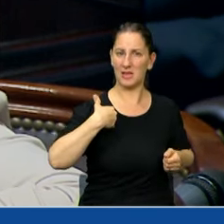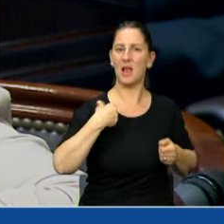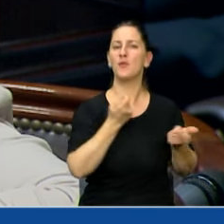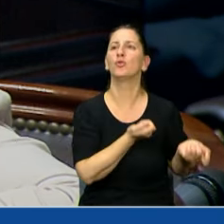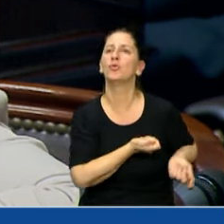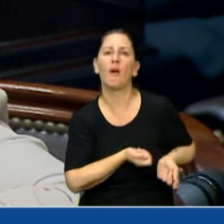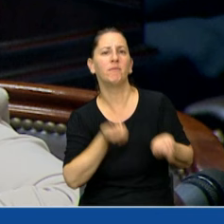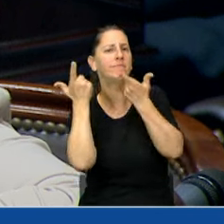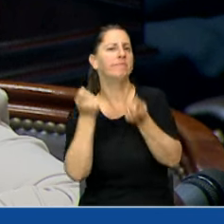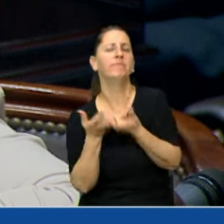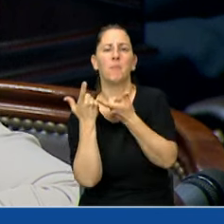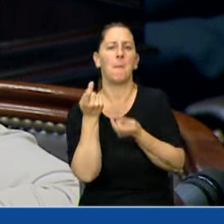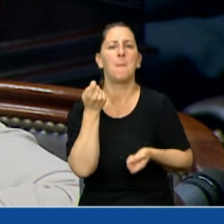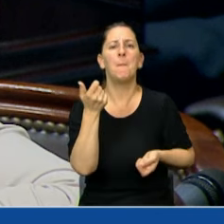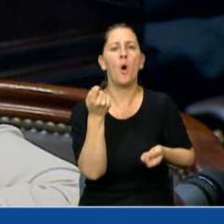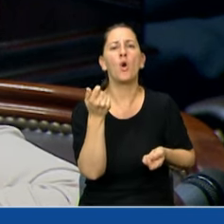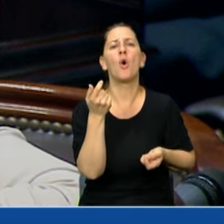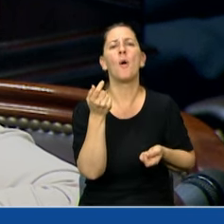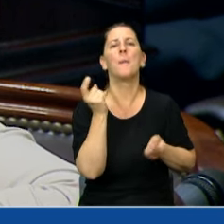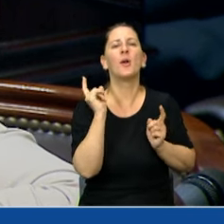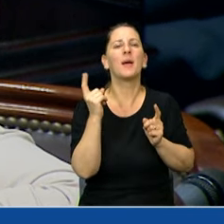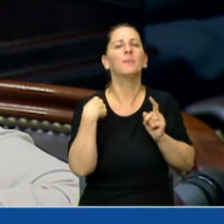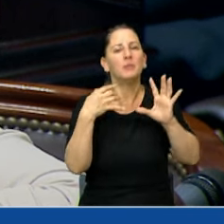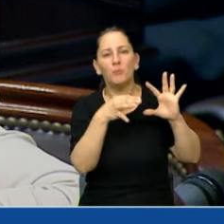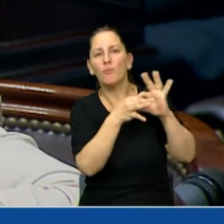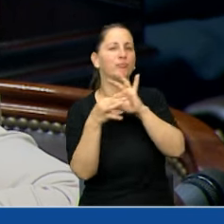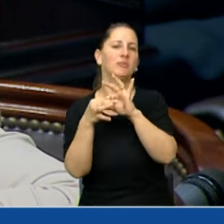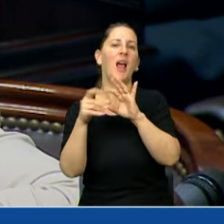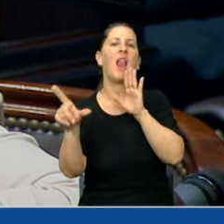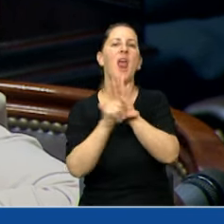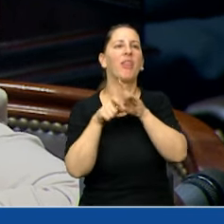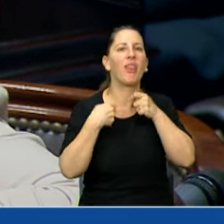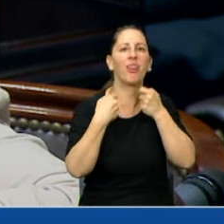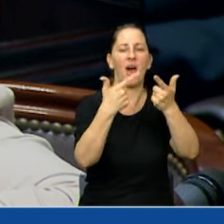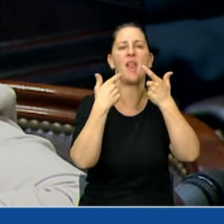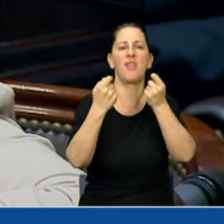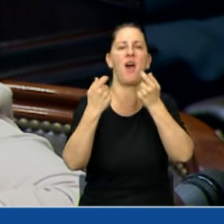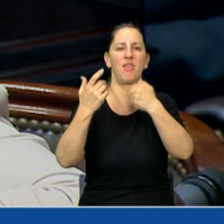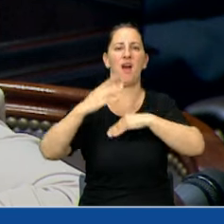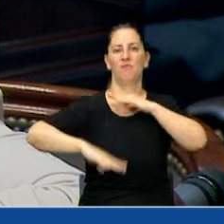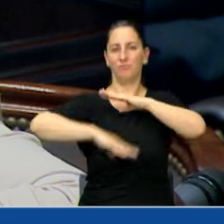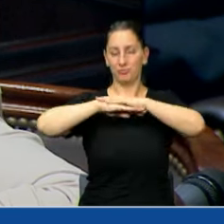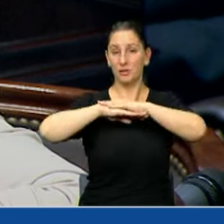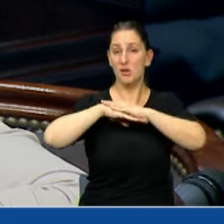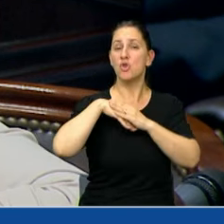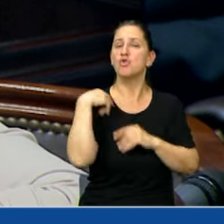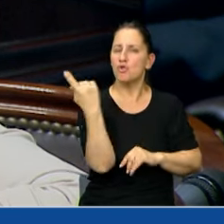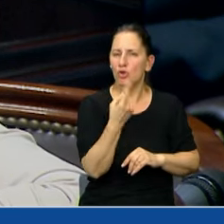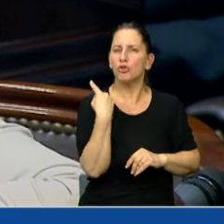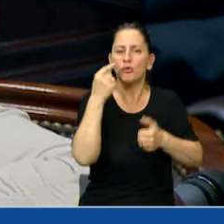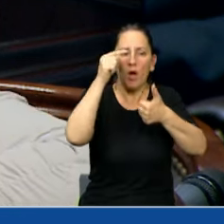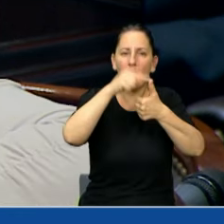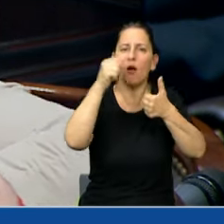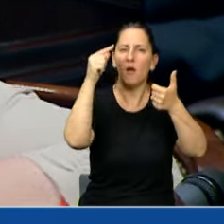es menor porque debemos porque está afectado por la ley de abastecimiento entonces hay que tener todos